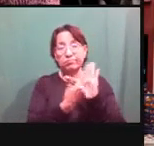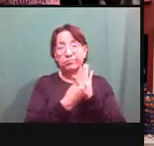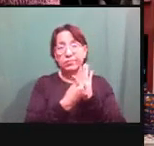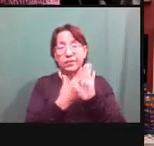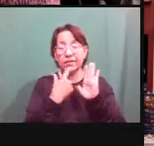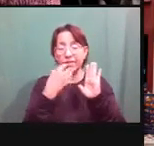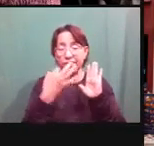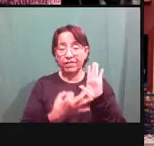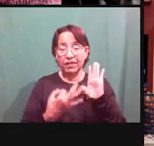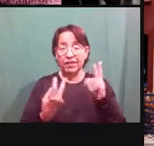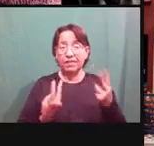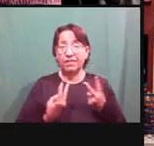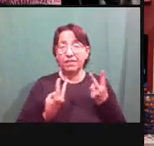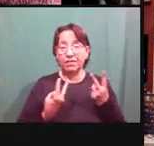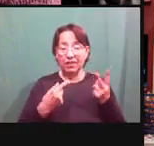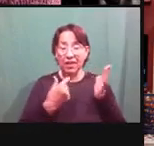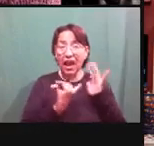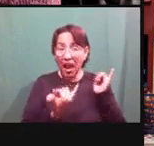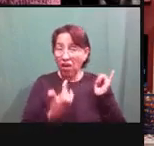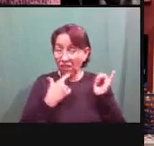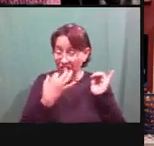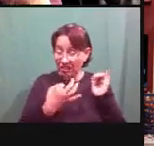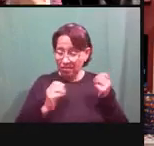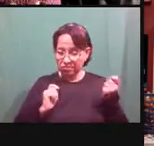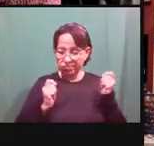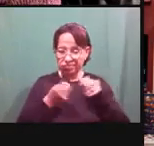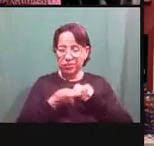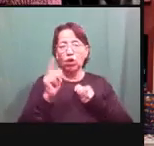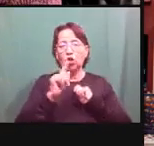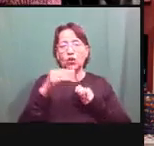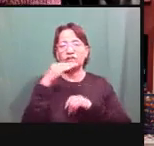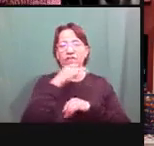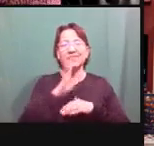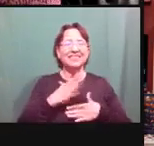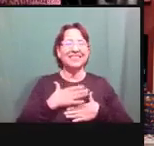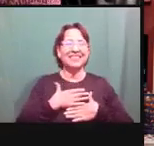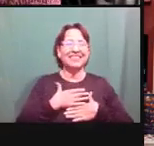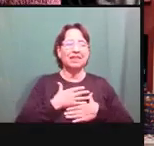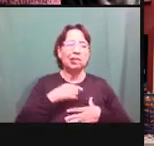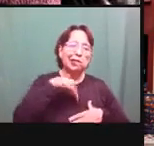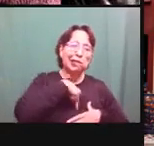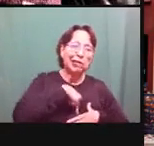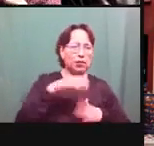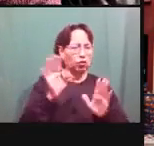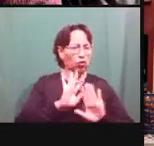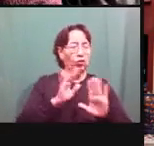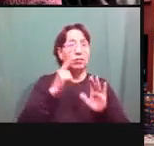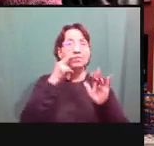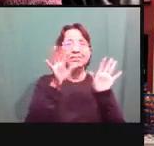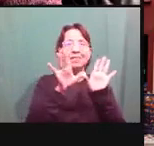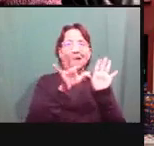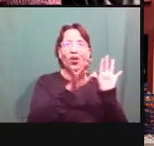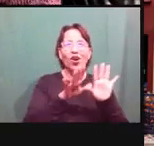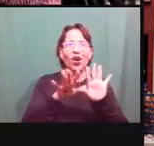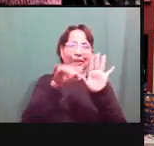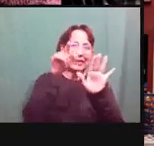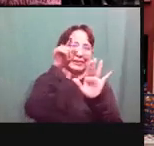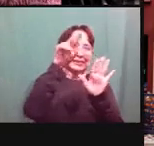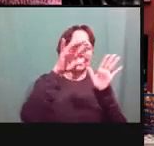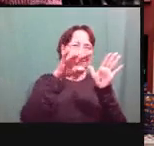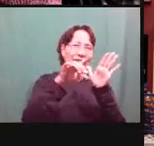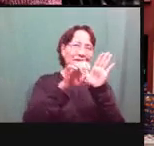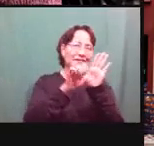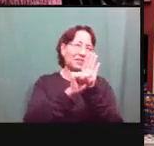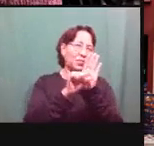transformación para sanar de verdad y no curar la herida en falso. Está el simbolismo de las mariposas. Entonces, este